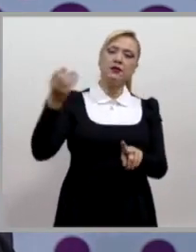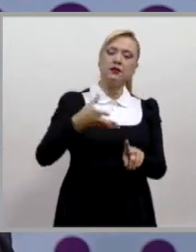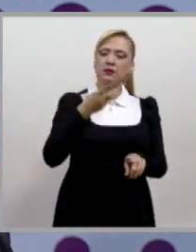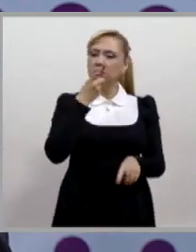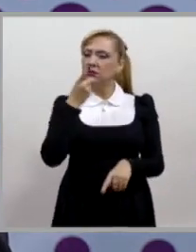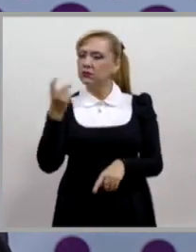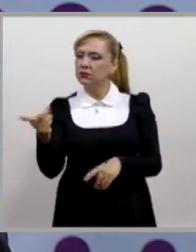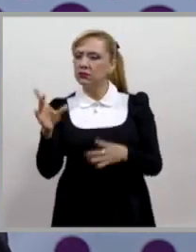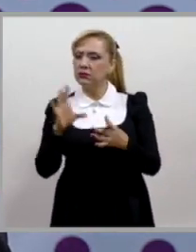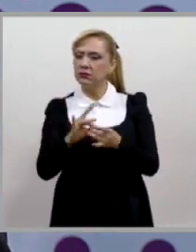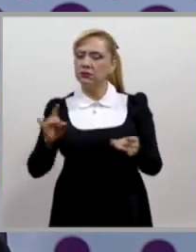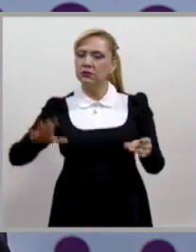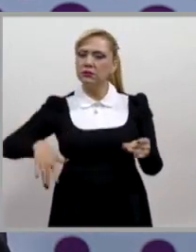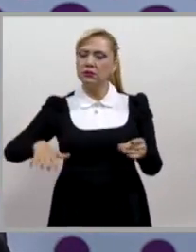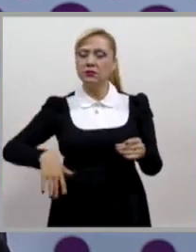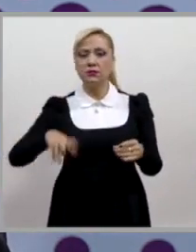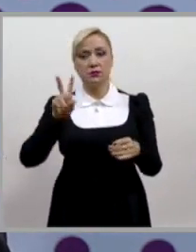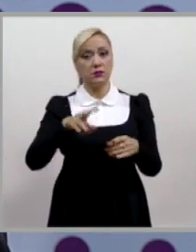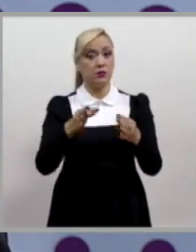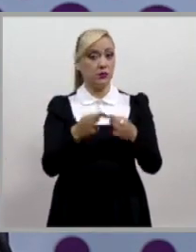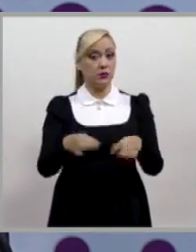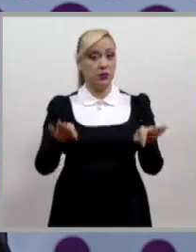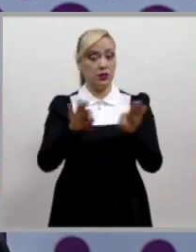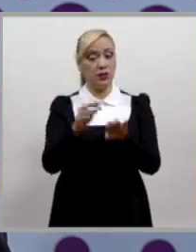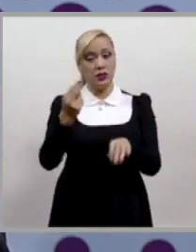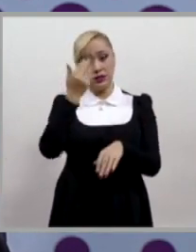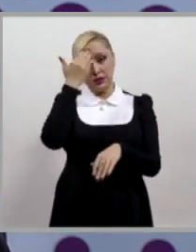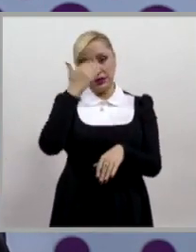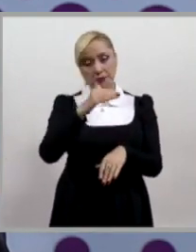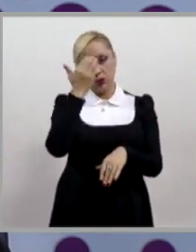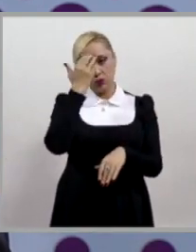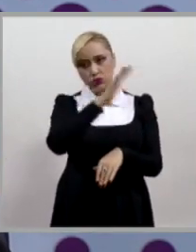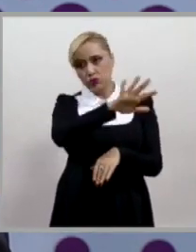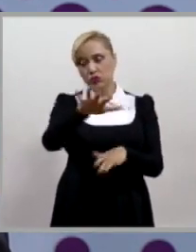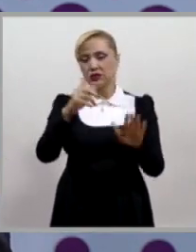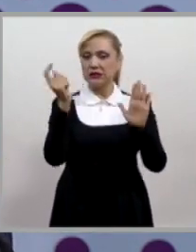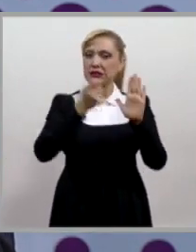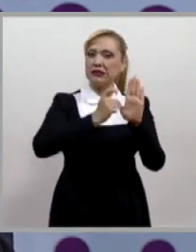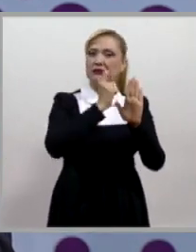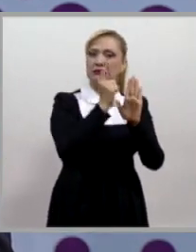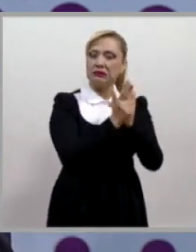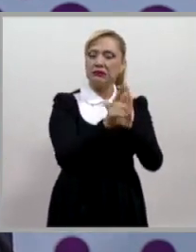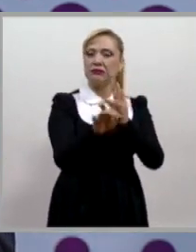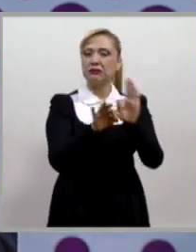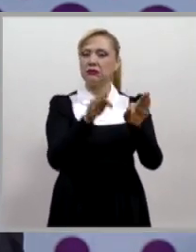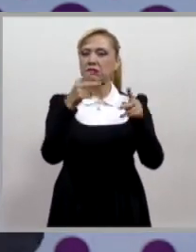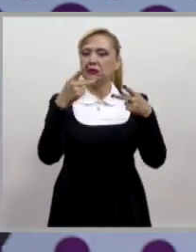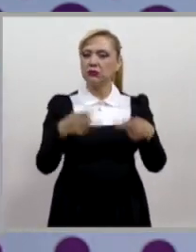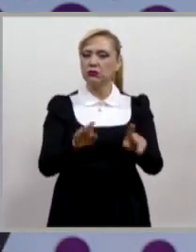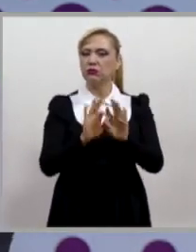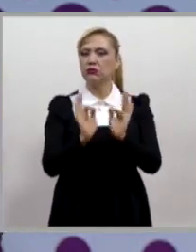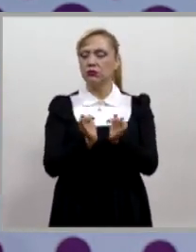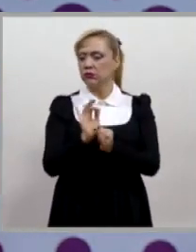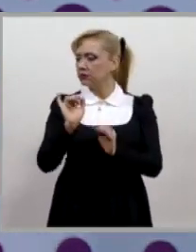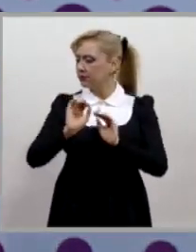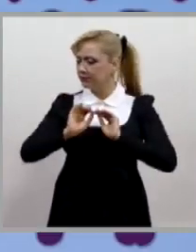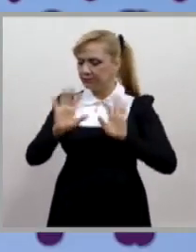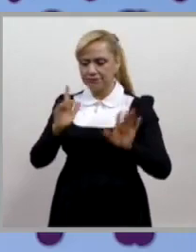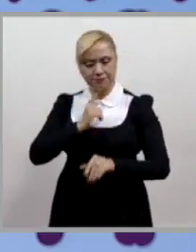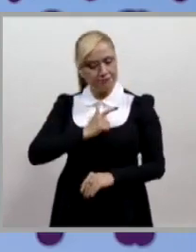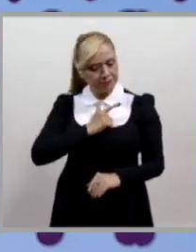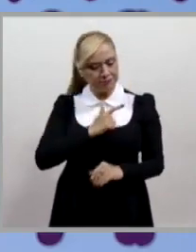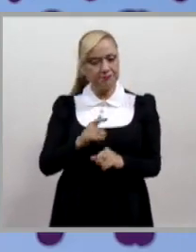dijiste algo en tu primera intervención, la importancia de la cultura jurídica. ¿En qué estás pensando? ¿Podrías desarrollar un poco más el tema? Claro que sí, Roberto, con mucho